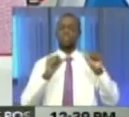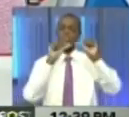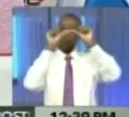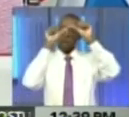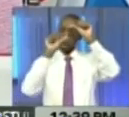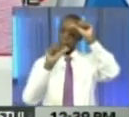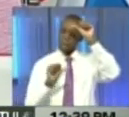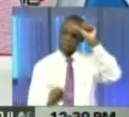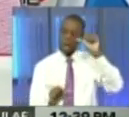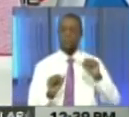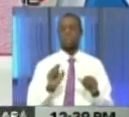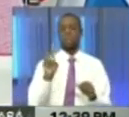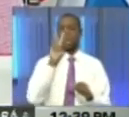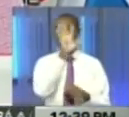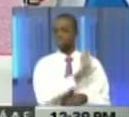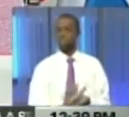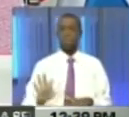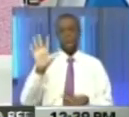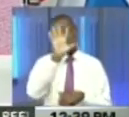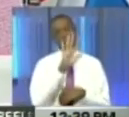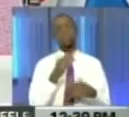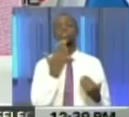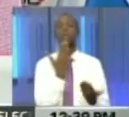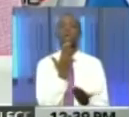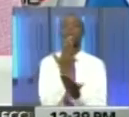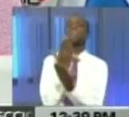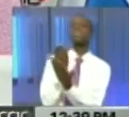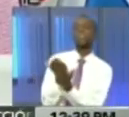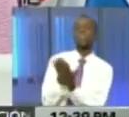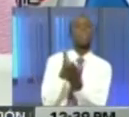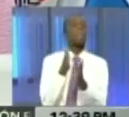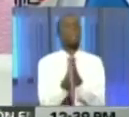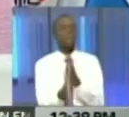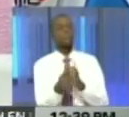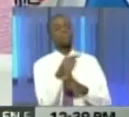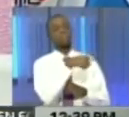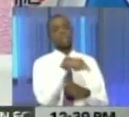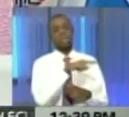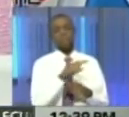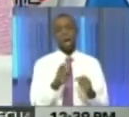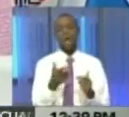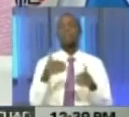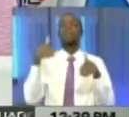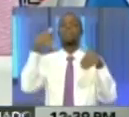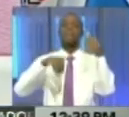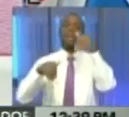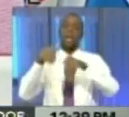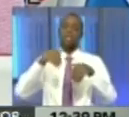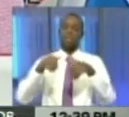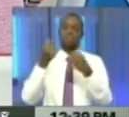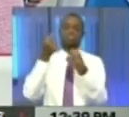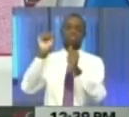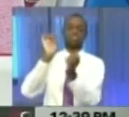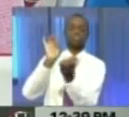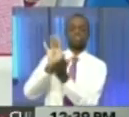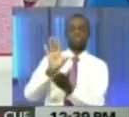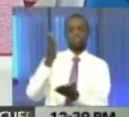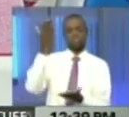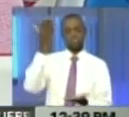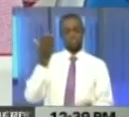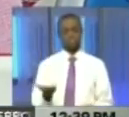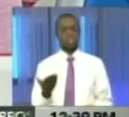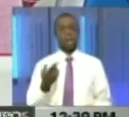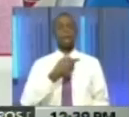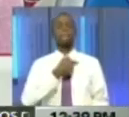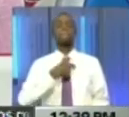la solicitud de referendo revocatorio presidencial. Para esta ocasión hemos tenido